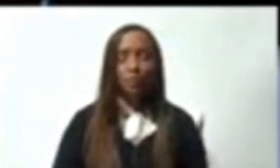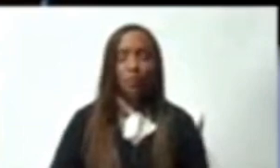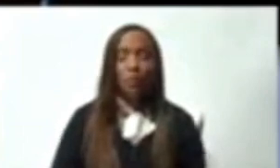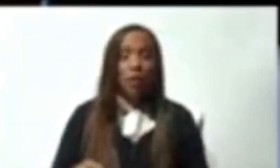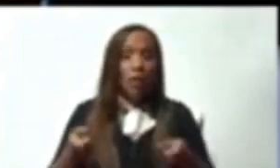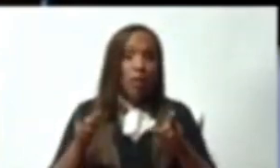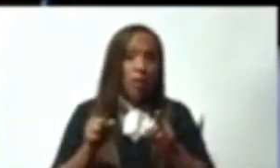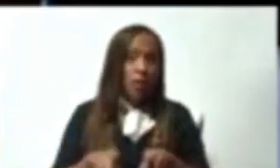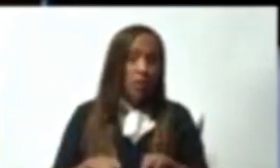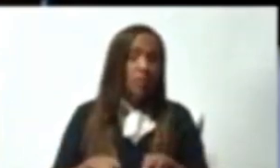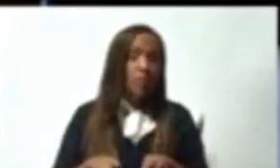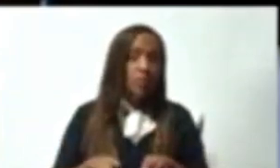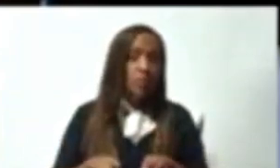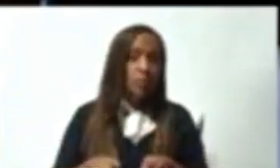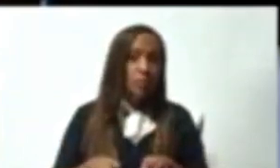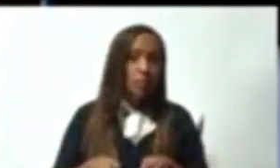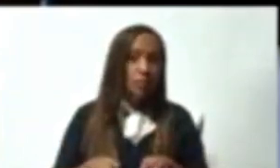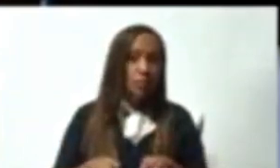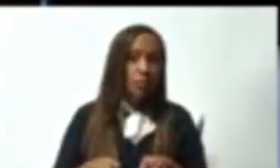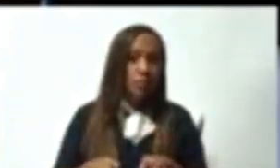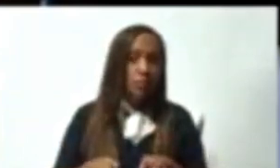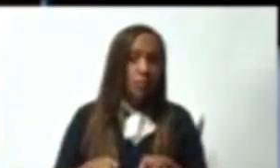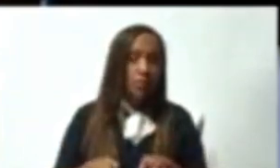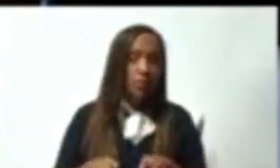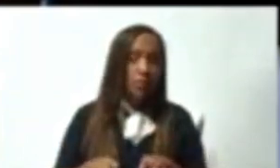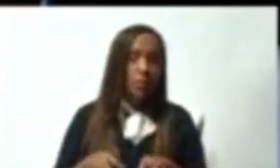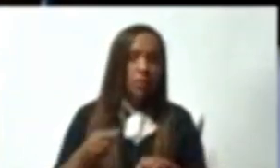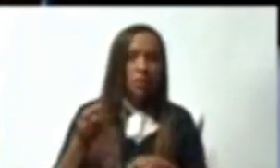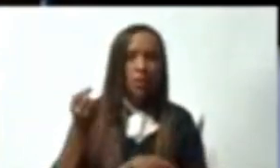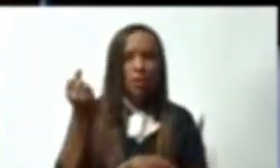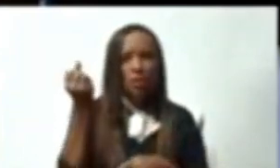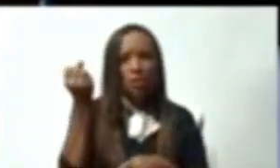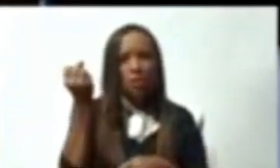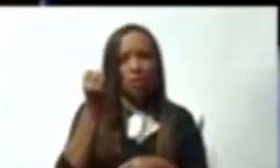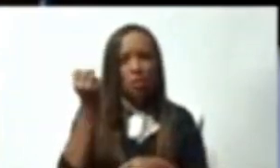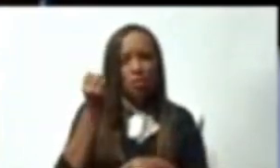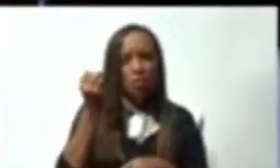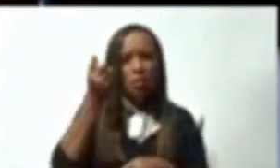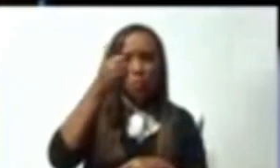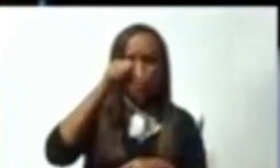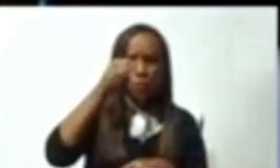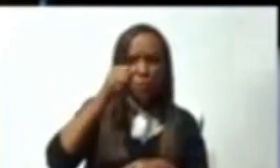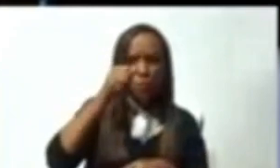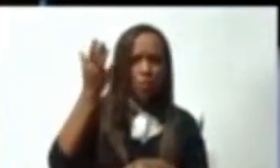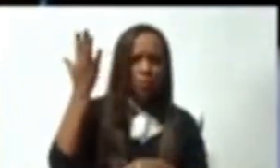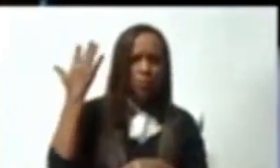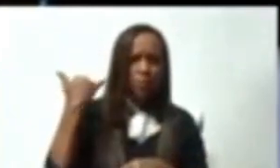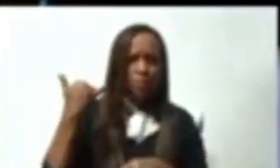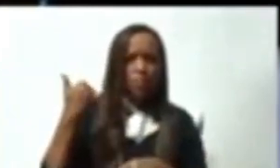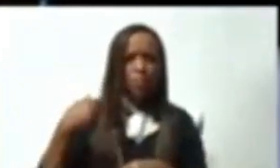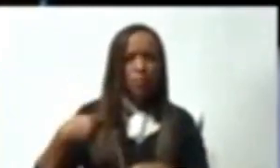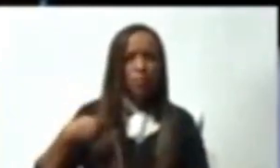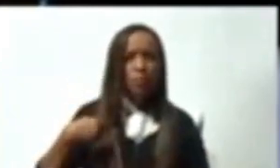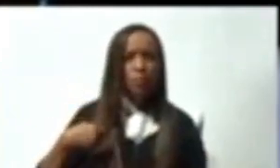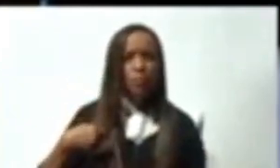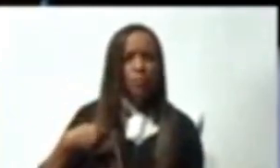nosotros hicimos un recorrido por el municipio de La Mata de Farfán.